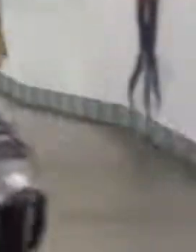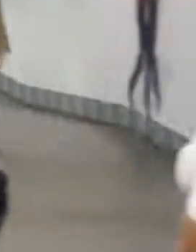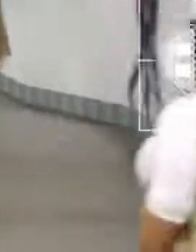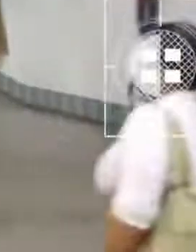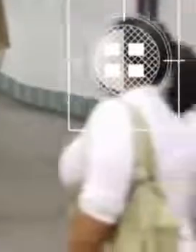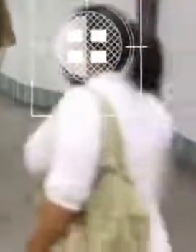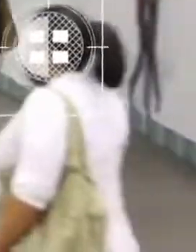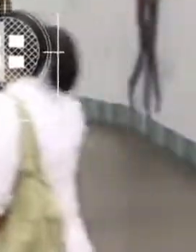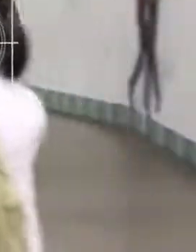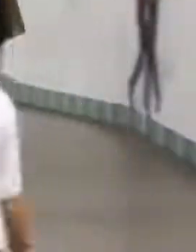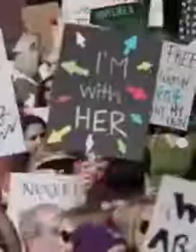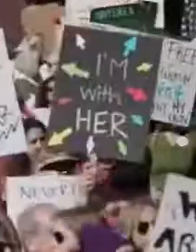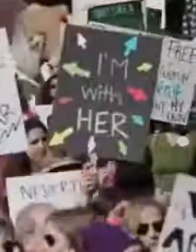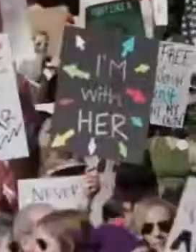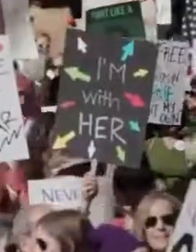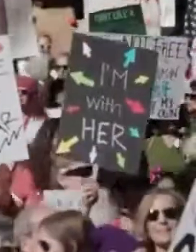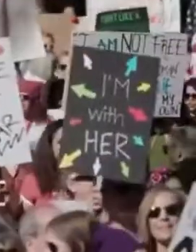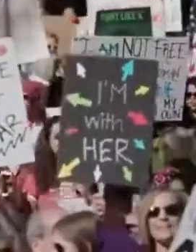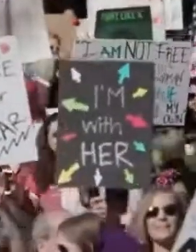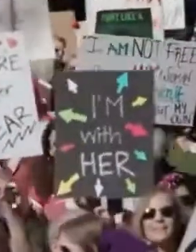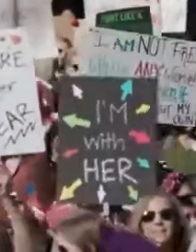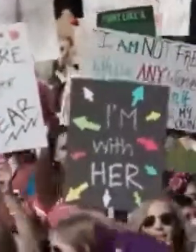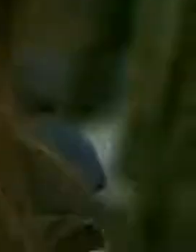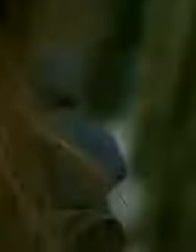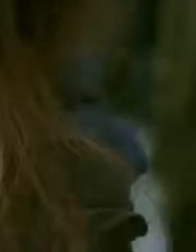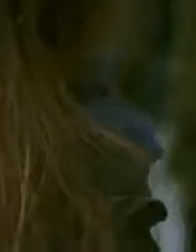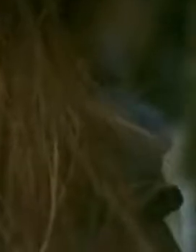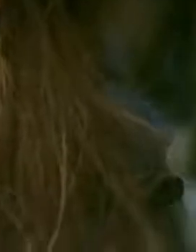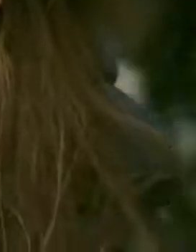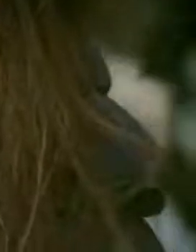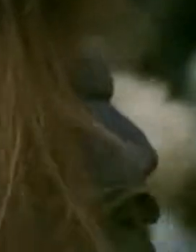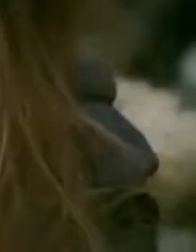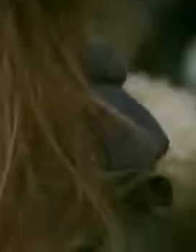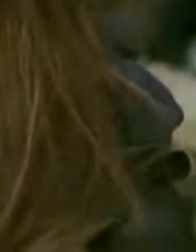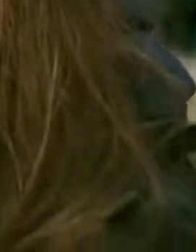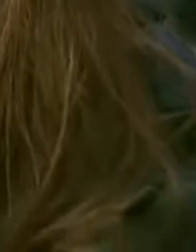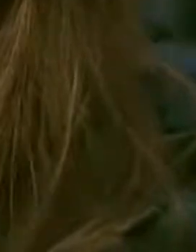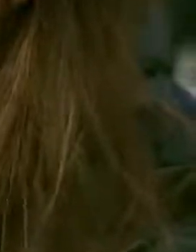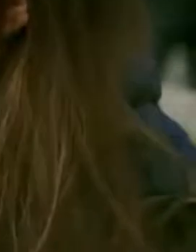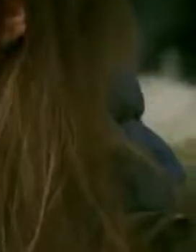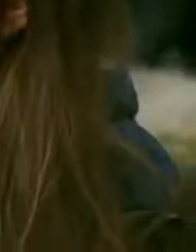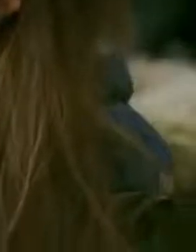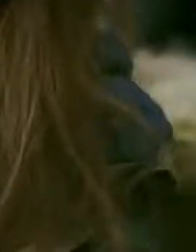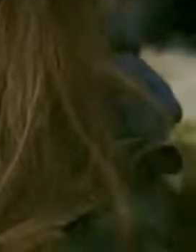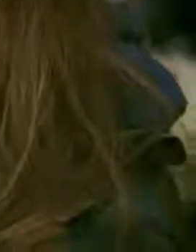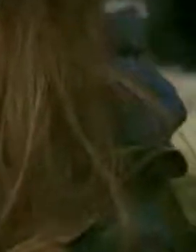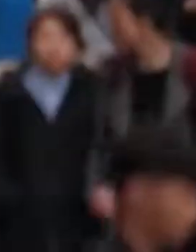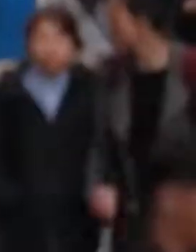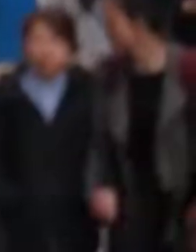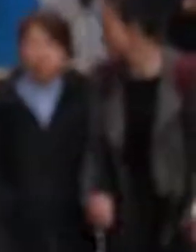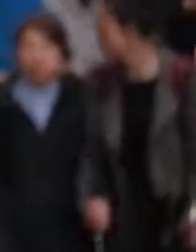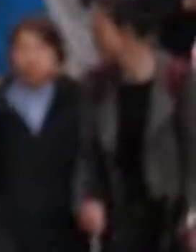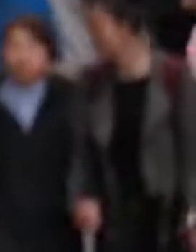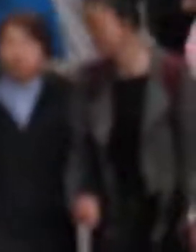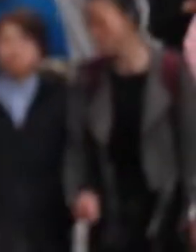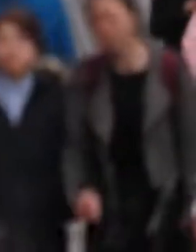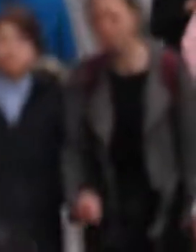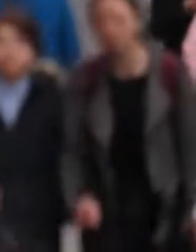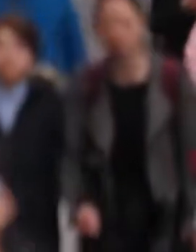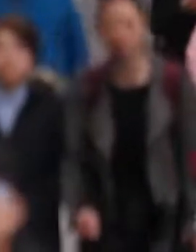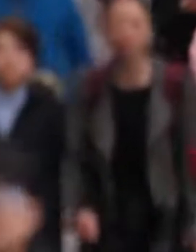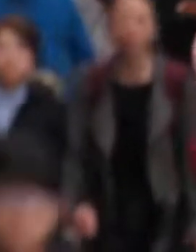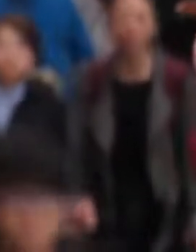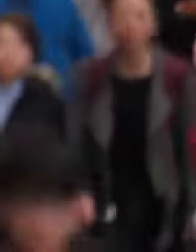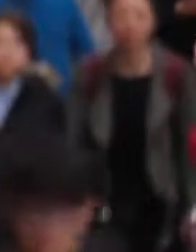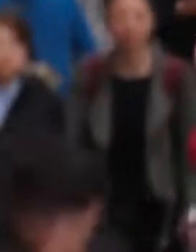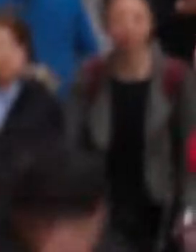inflexión. Es necesario adoptar medidas urgentes para cambiar de rumbo y transformar el futuro. Cada uno de nosotros